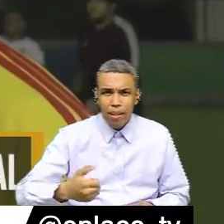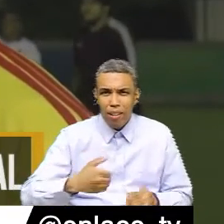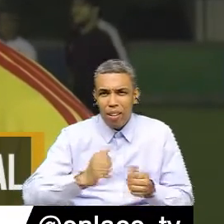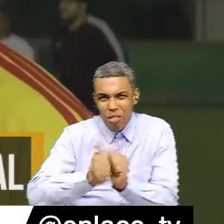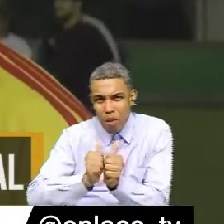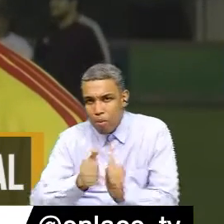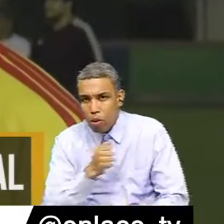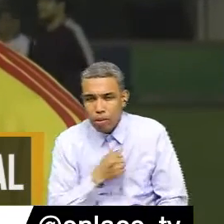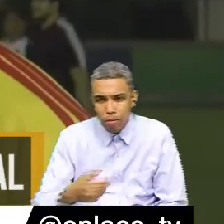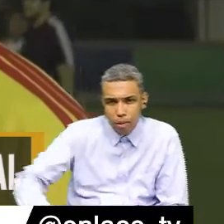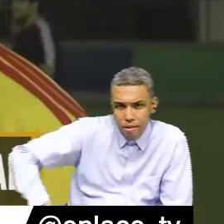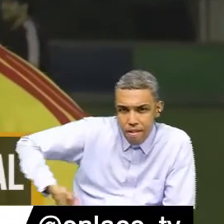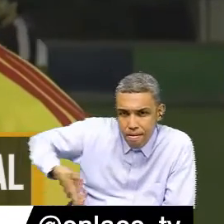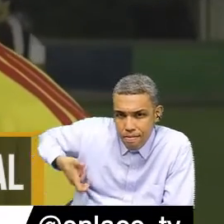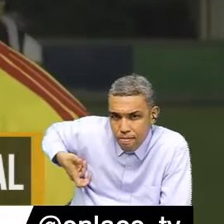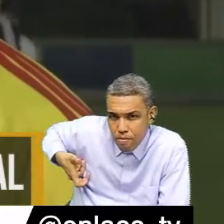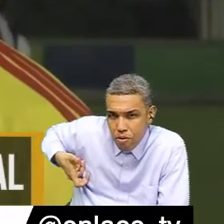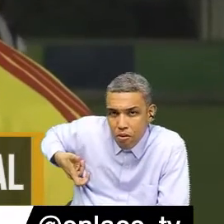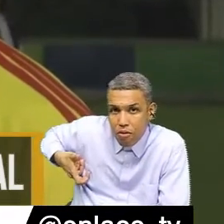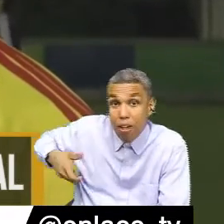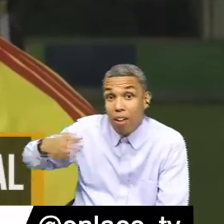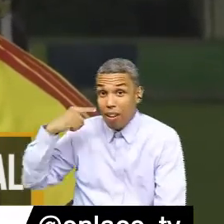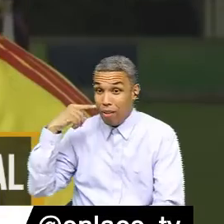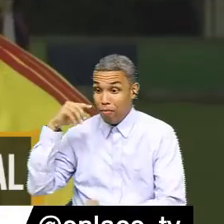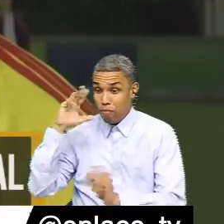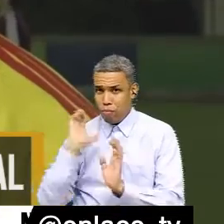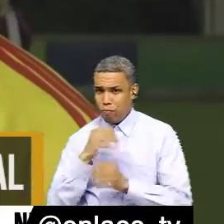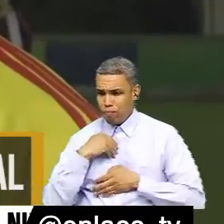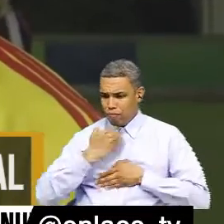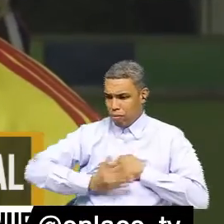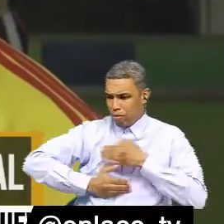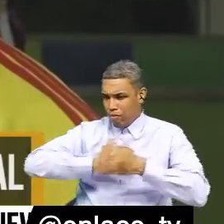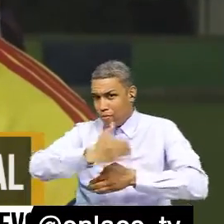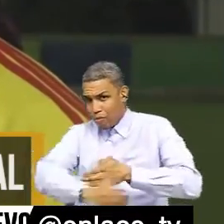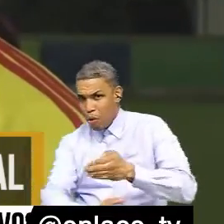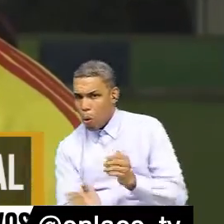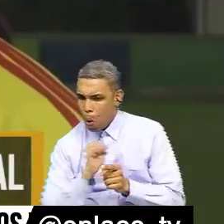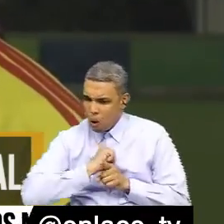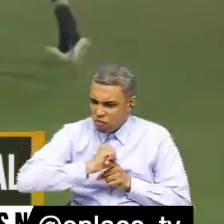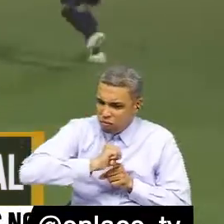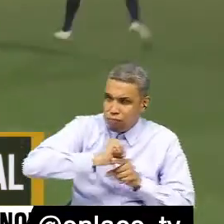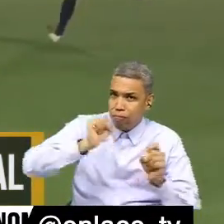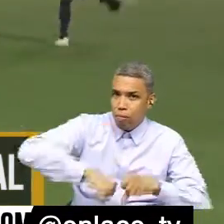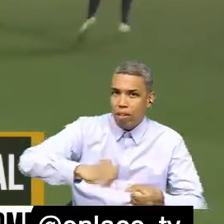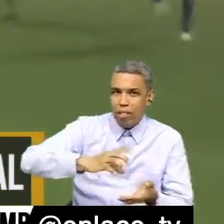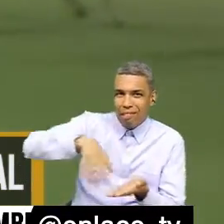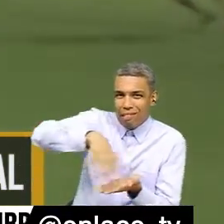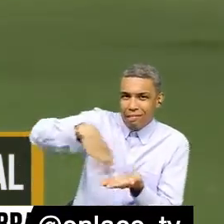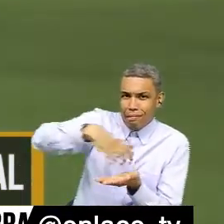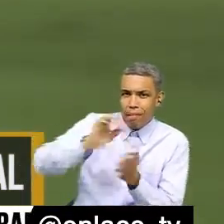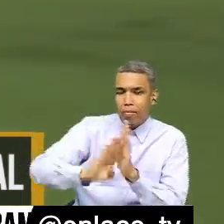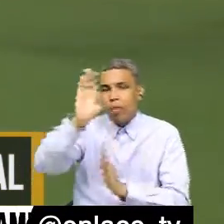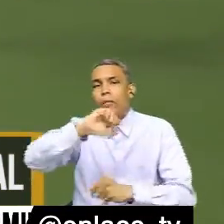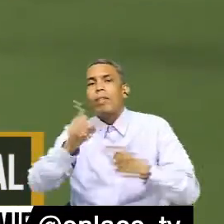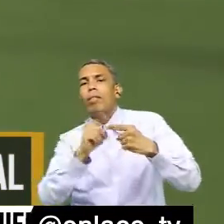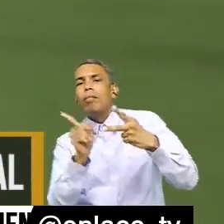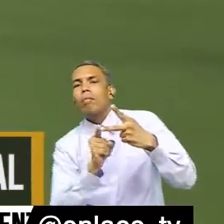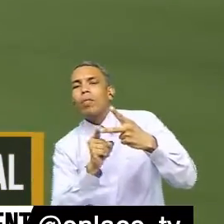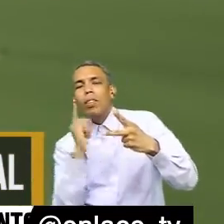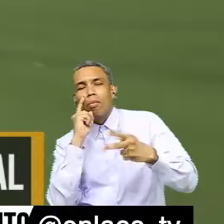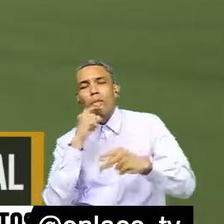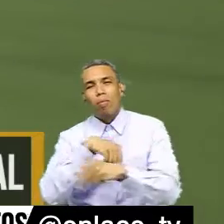en pro de de avanzar y mejorar en esto del rugby para santander y para arrancarme el segundo puesto fue para dragones de la